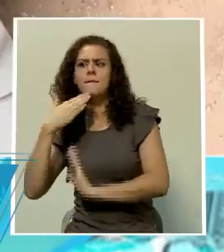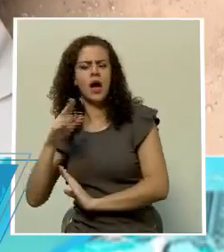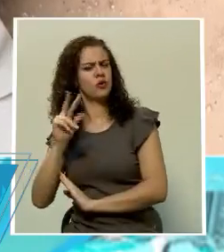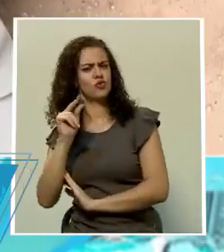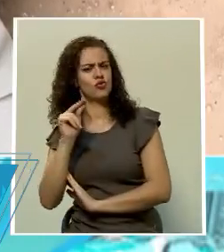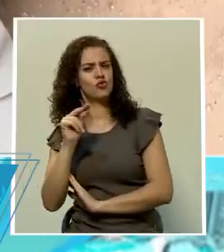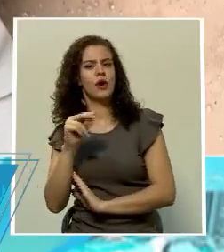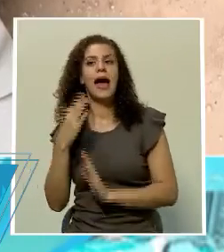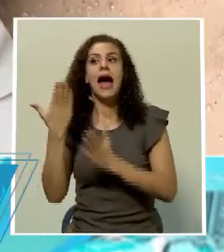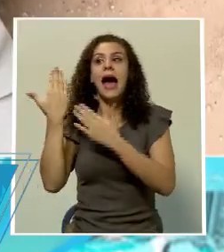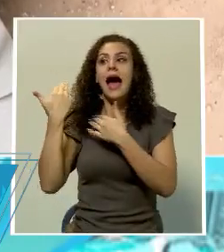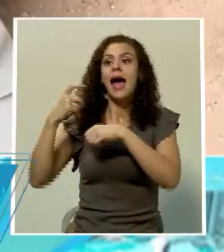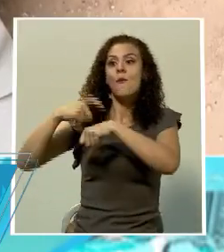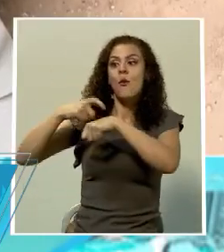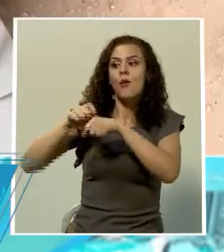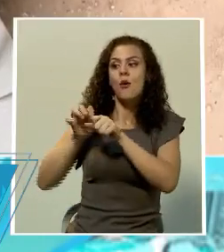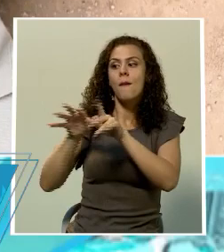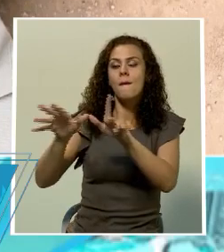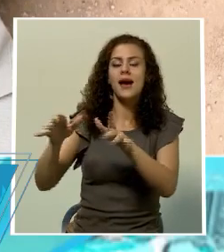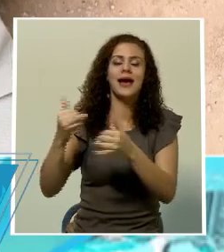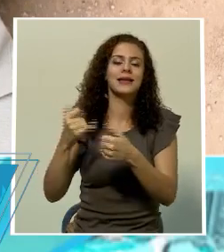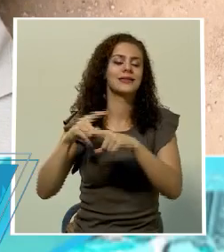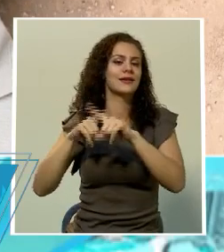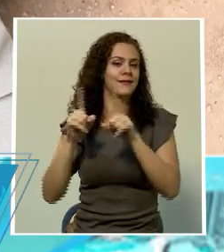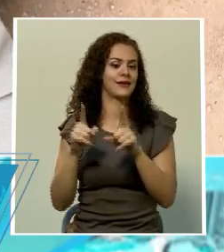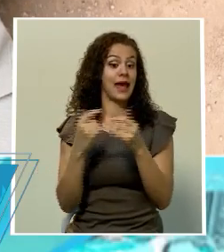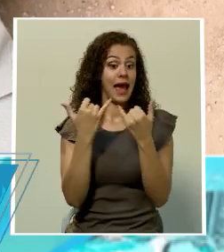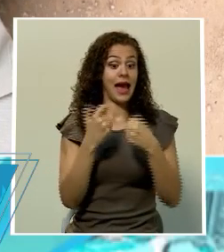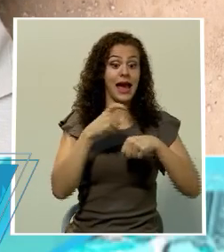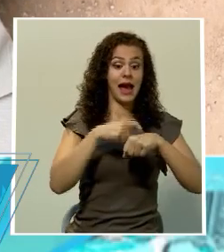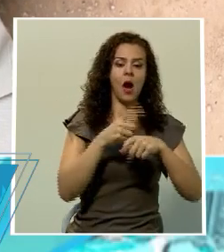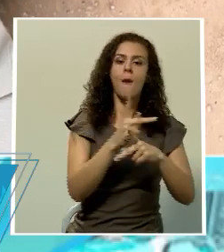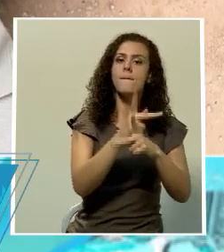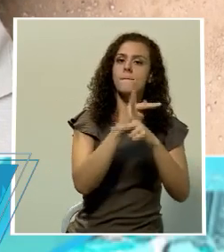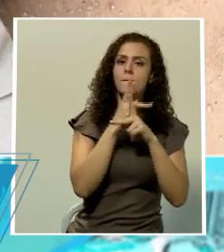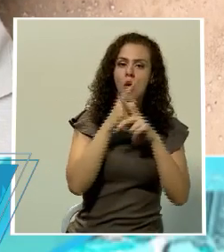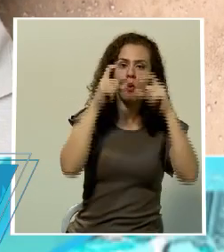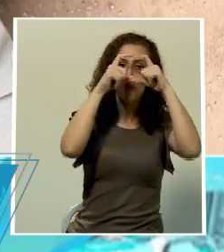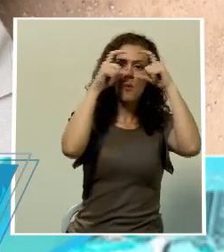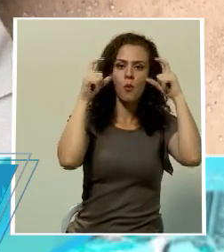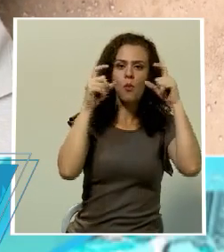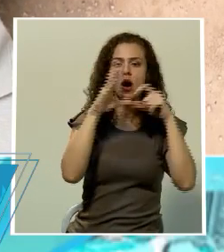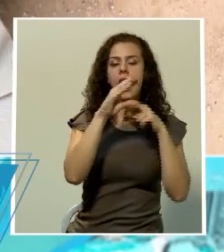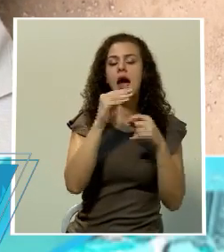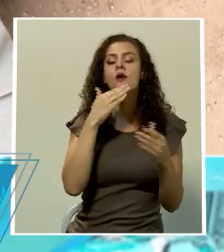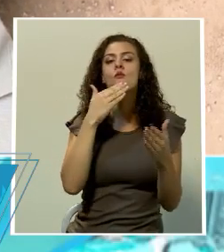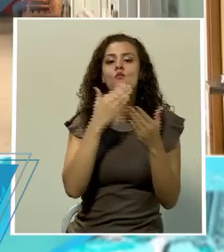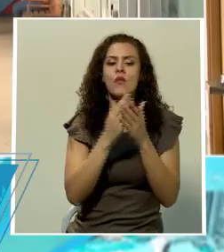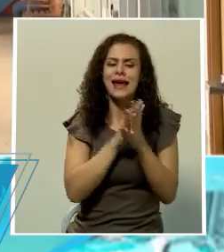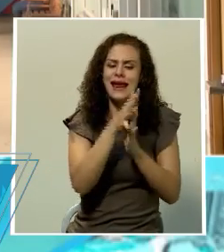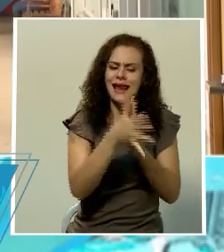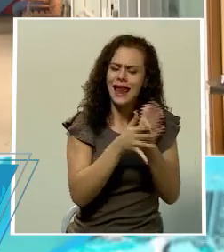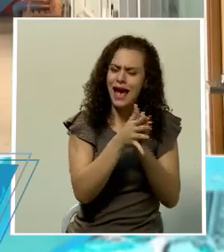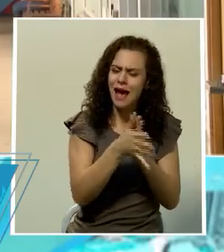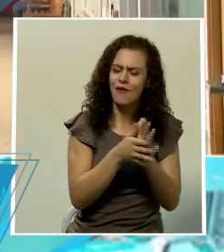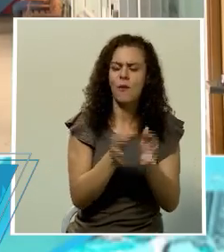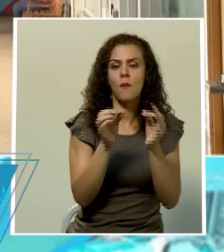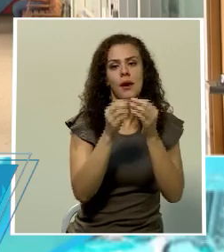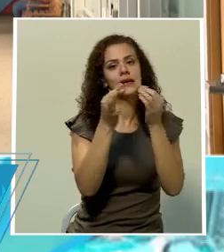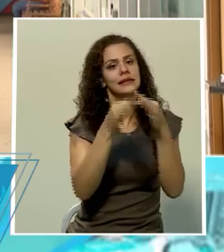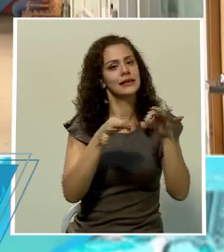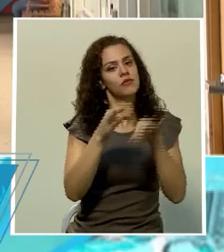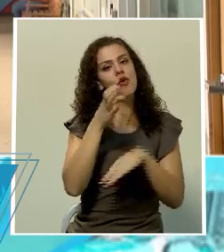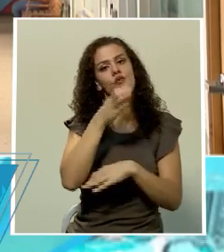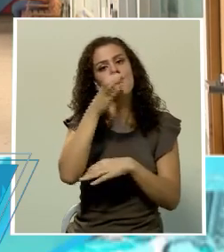que eran momentos pandémicos diferentes. Para este momento, protección ocular y muy buen lavado de manos es